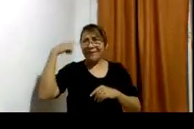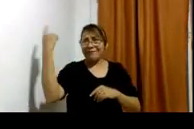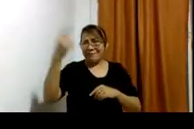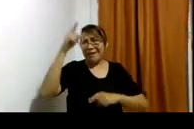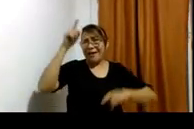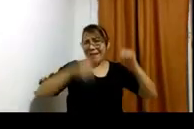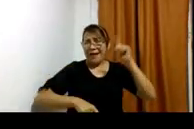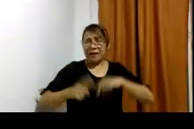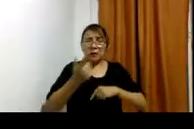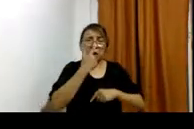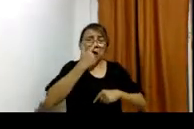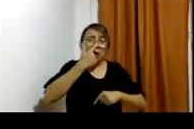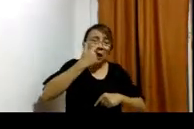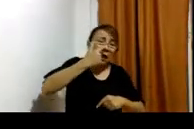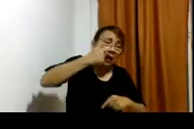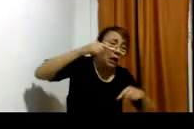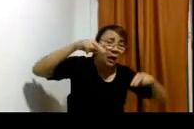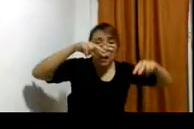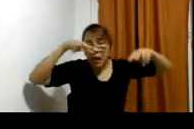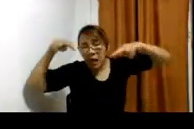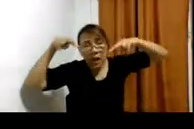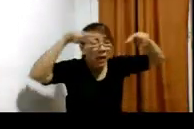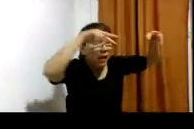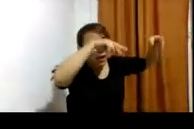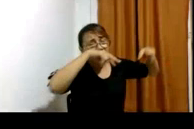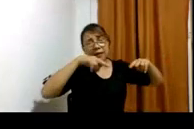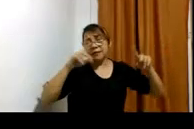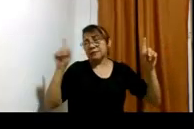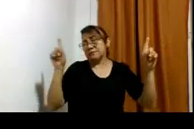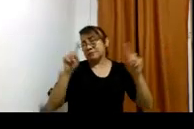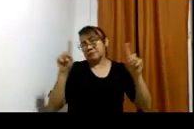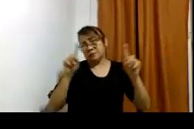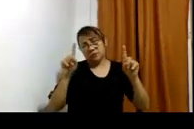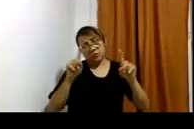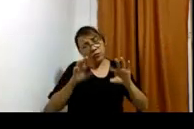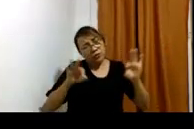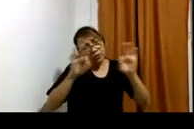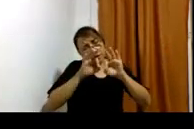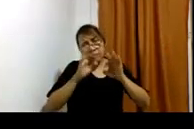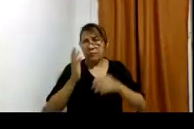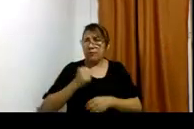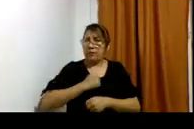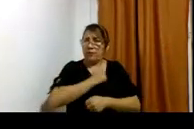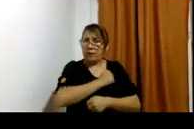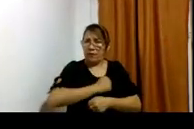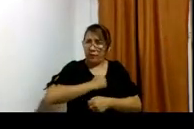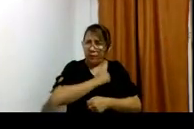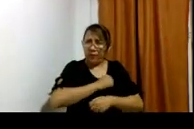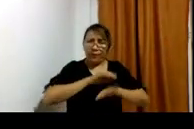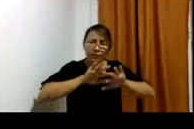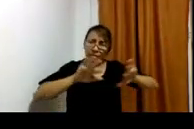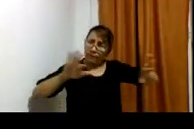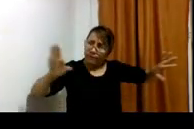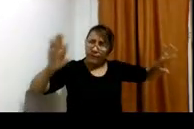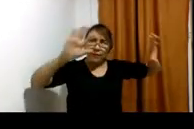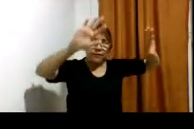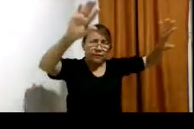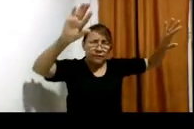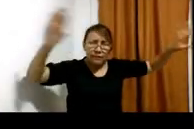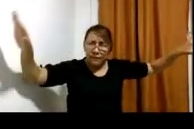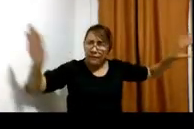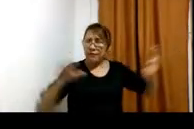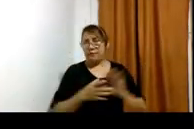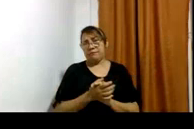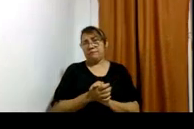totalmente respetable y hay que hacerlo para el paciente, procurar un trato digno y que las personas pueden causar molestia.